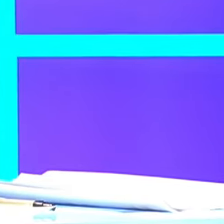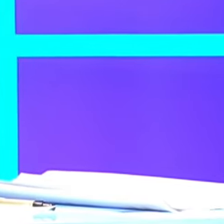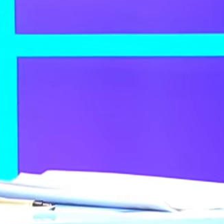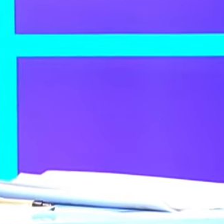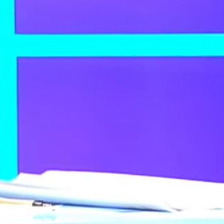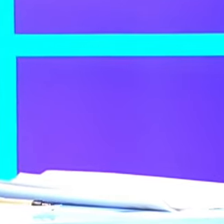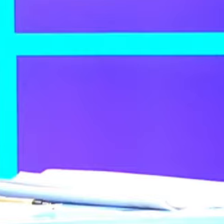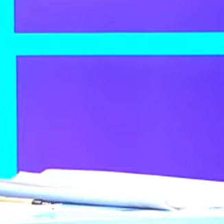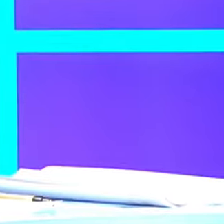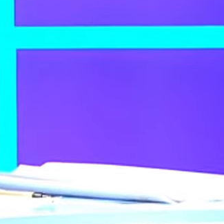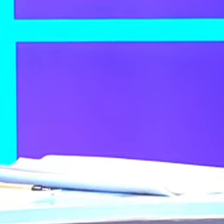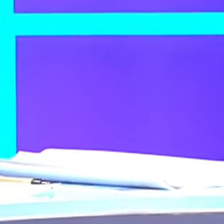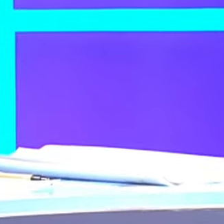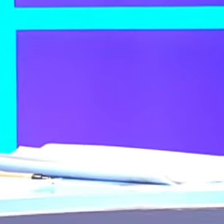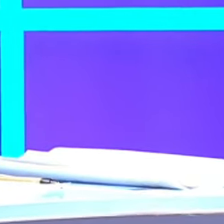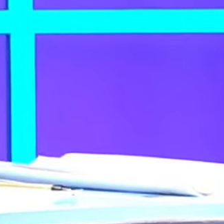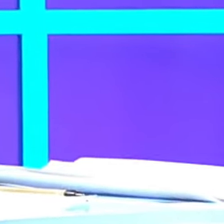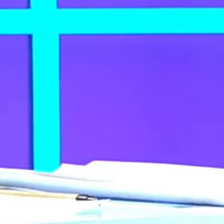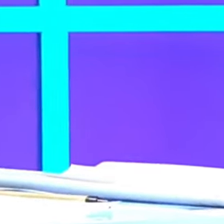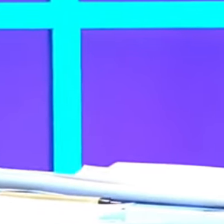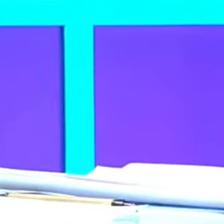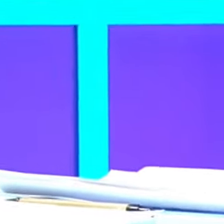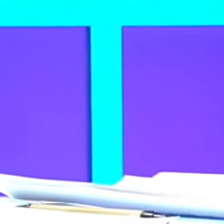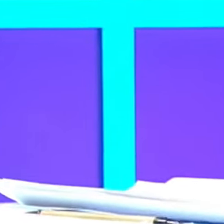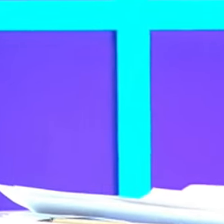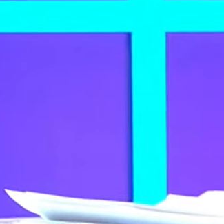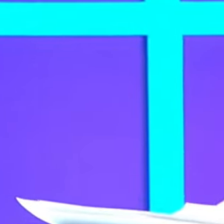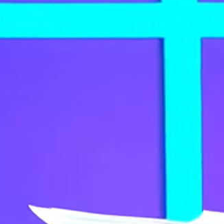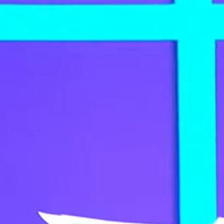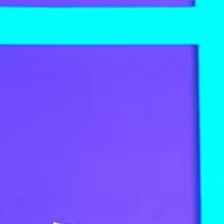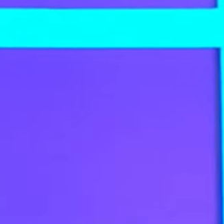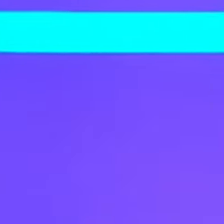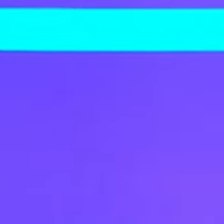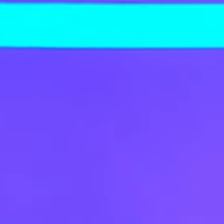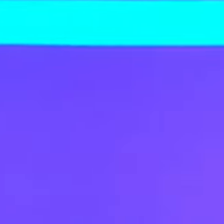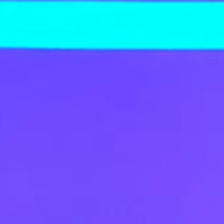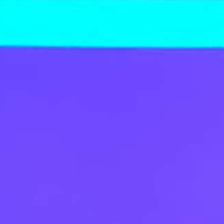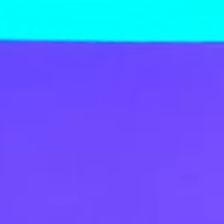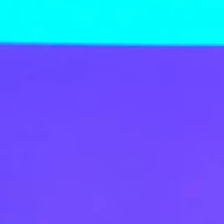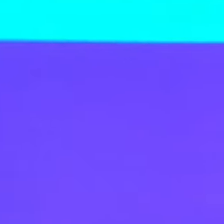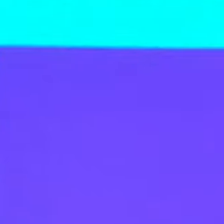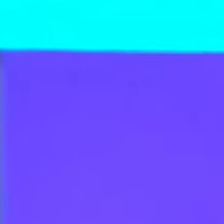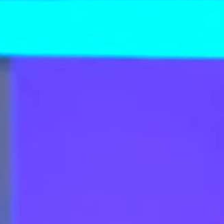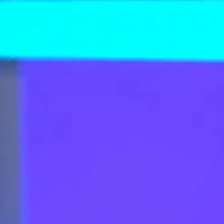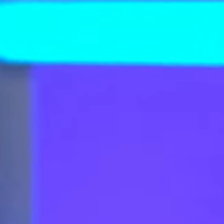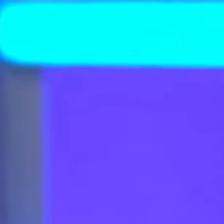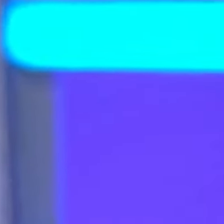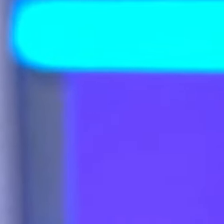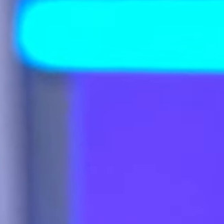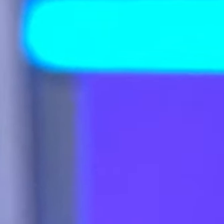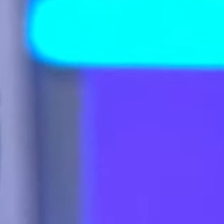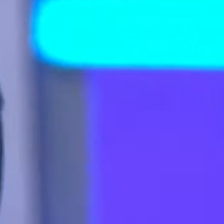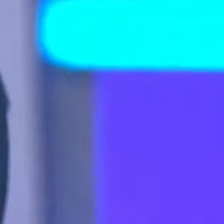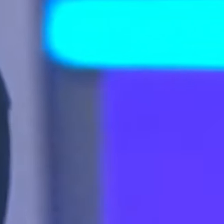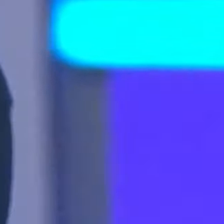esta tabla ustedes pueden ver que todos esos números están en rojo. Esos son rubros como el arroz, la habichuela, la yuca,